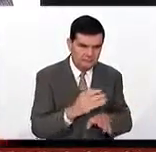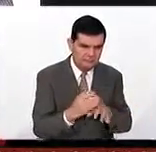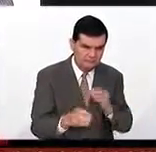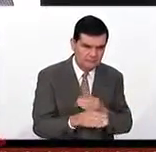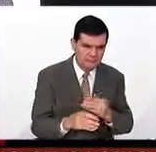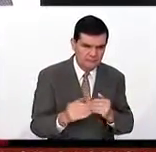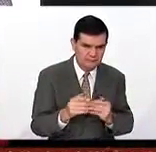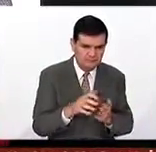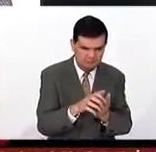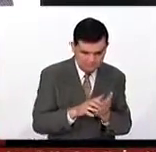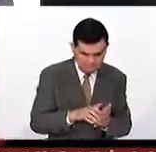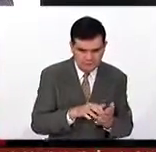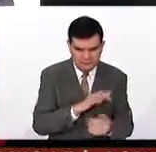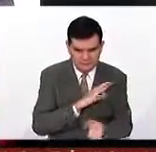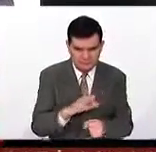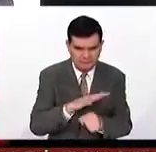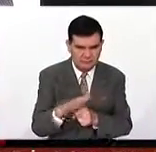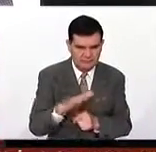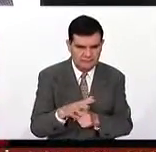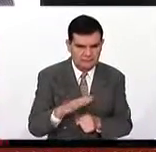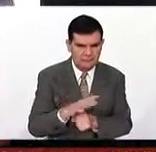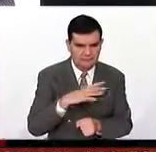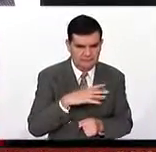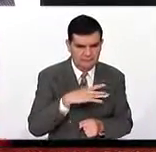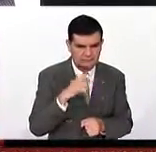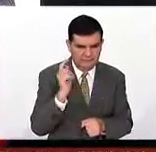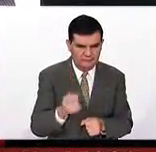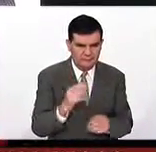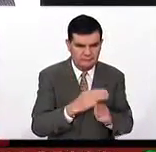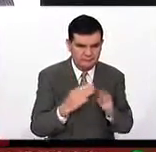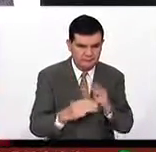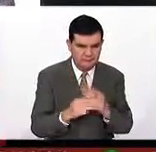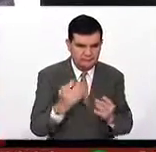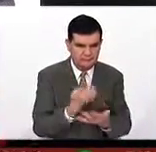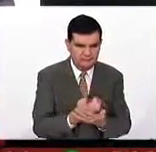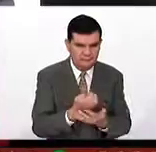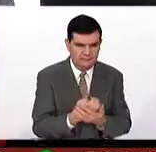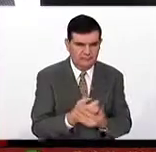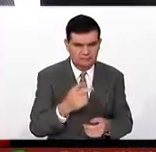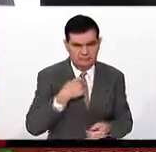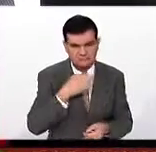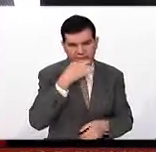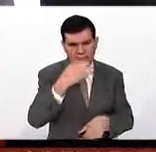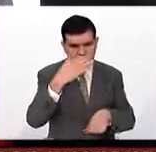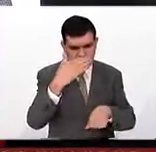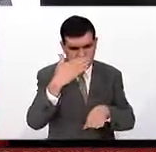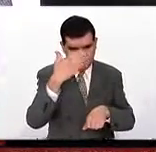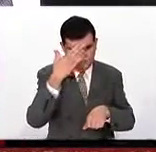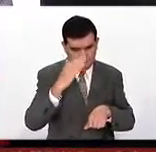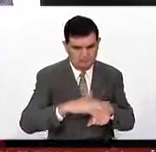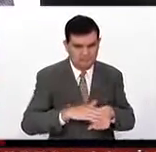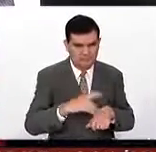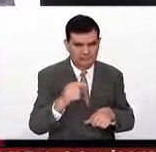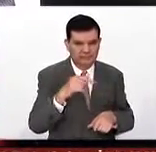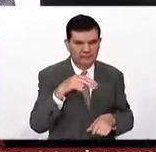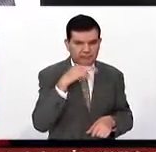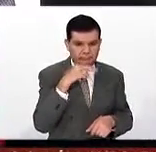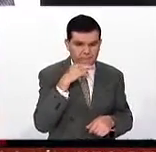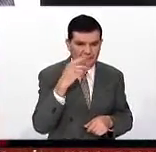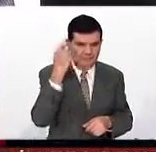las posibilidades reales que se tienen en materia económica hay que recordar algo el aguinaldo no es ningún regalo